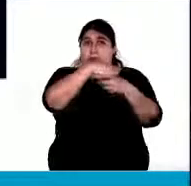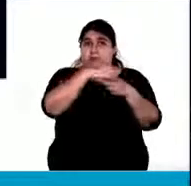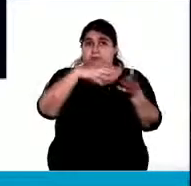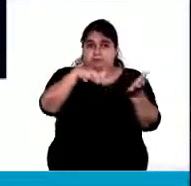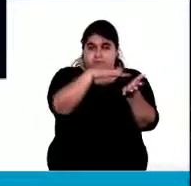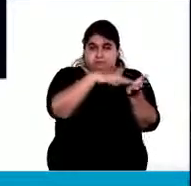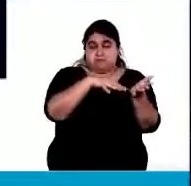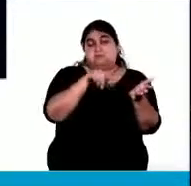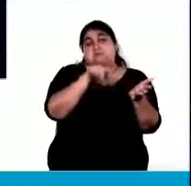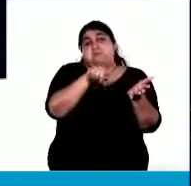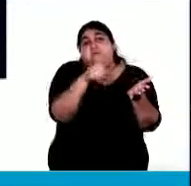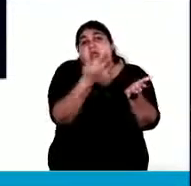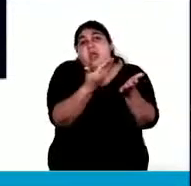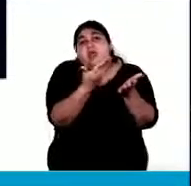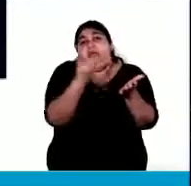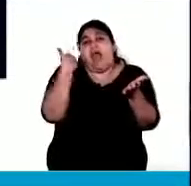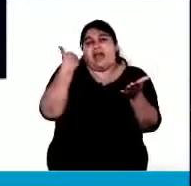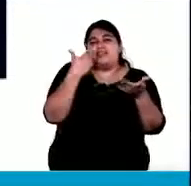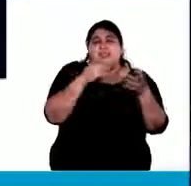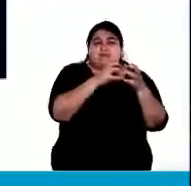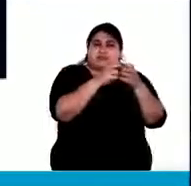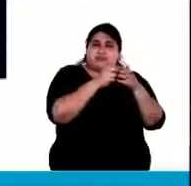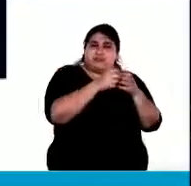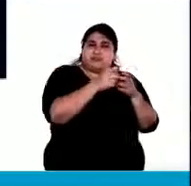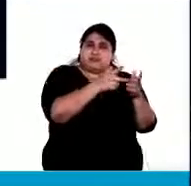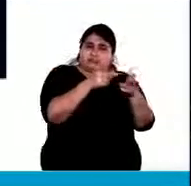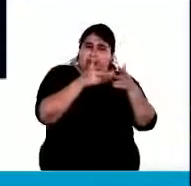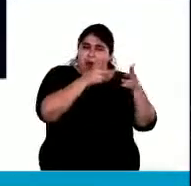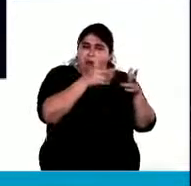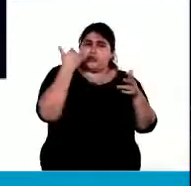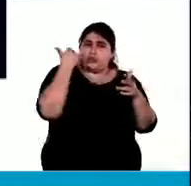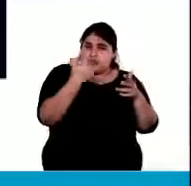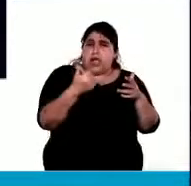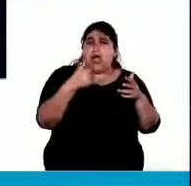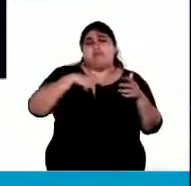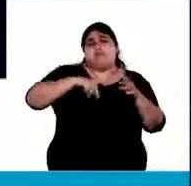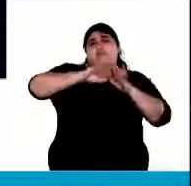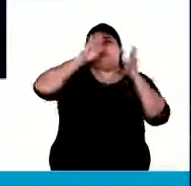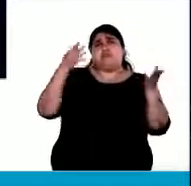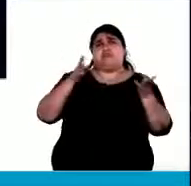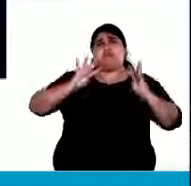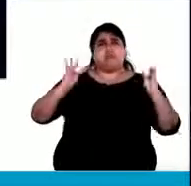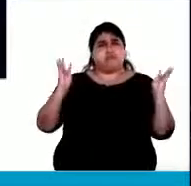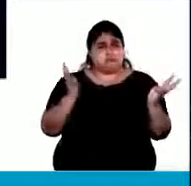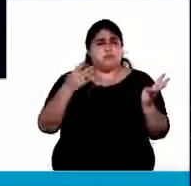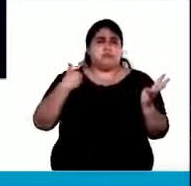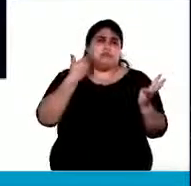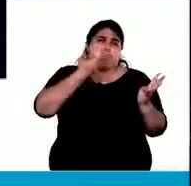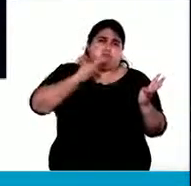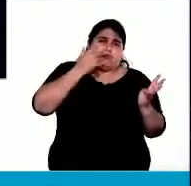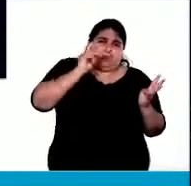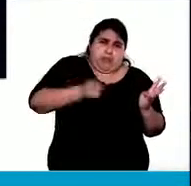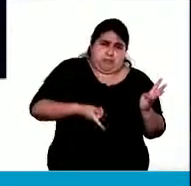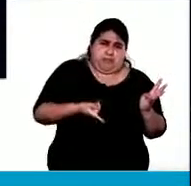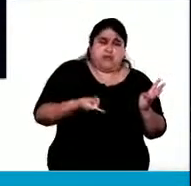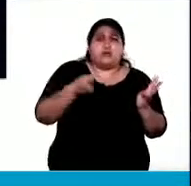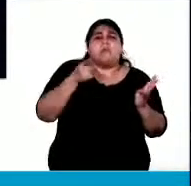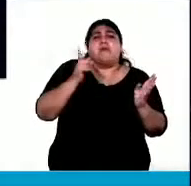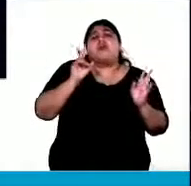como lo planteé en labor, corresponde plantearlo también en el recinto. Me parece que fue totalmente en